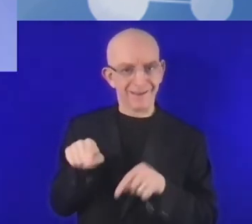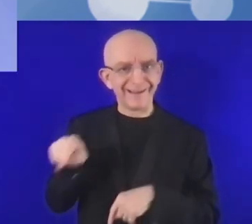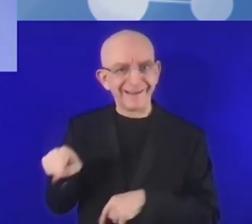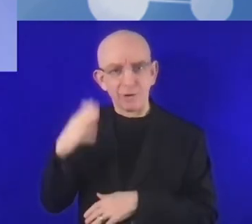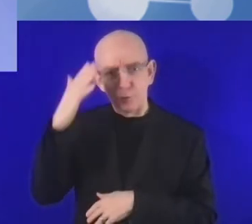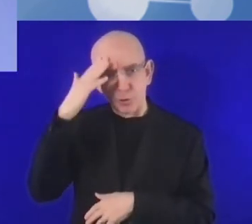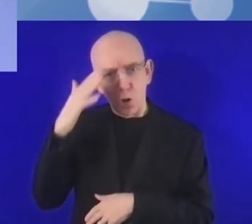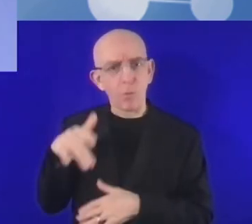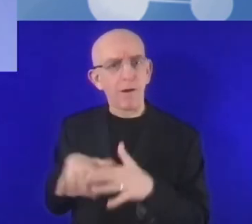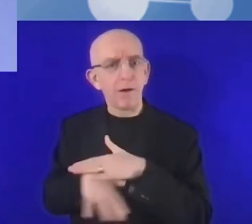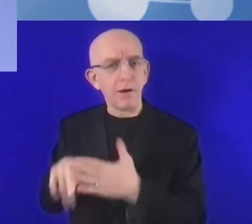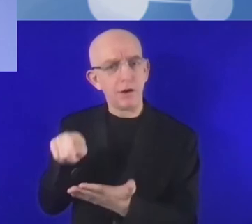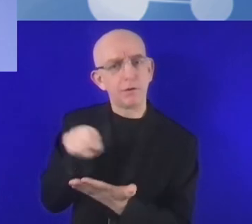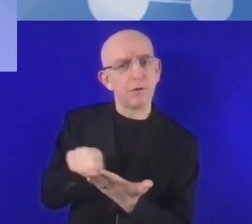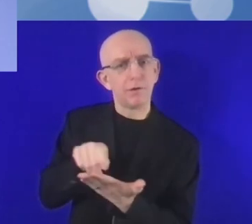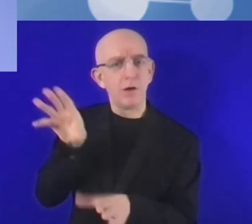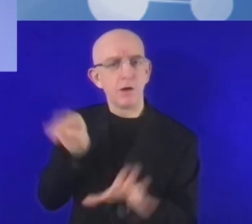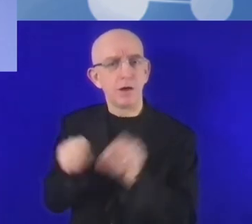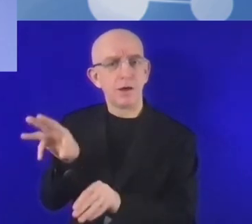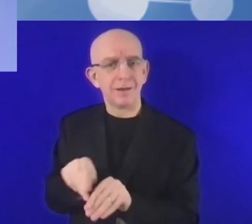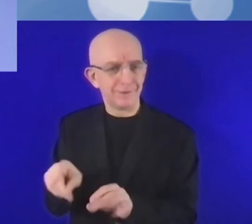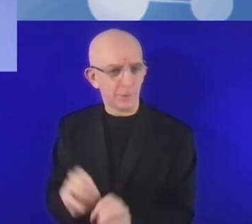No tendremos que estudiar, no tendremos que aprenderlo.